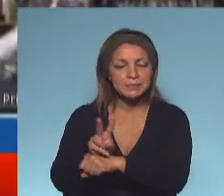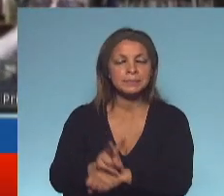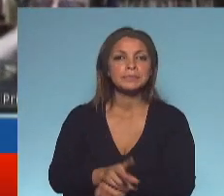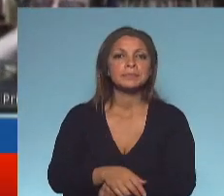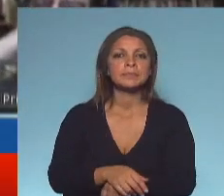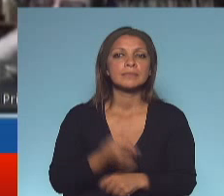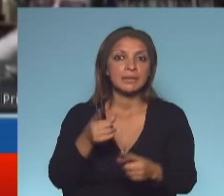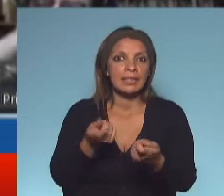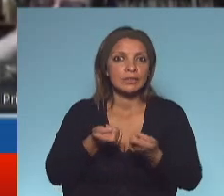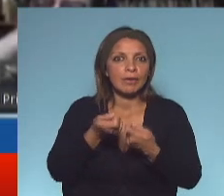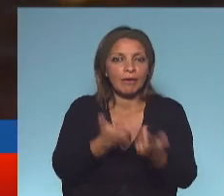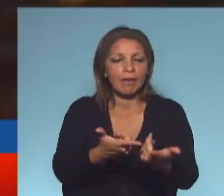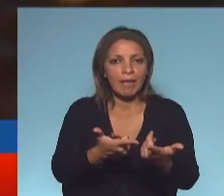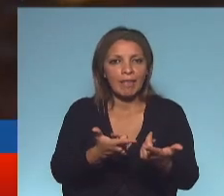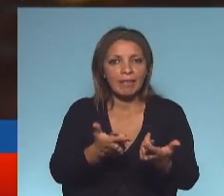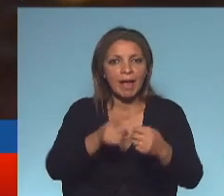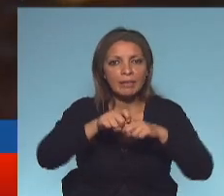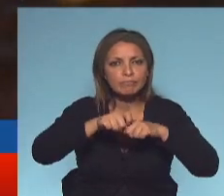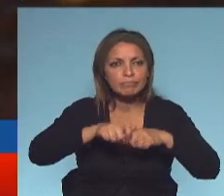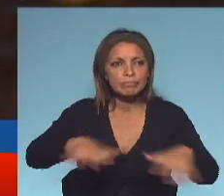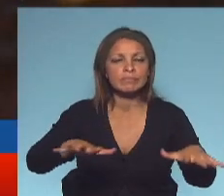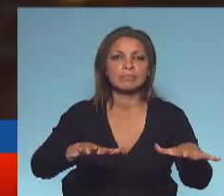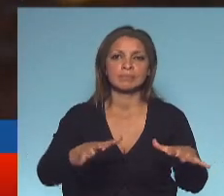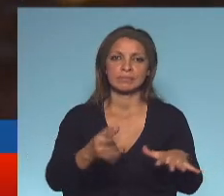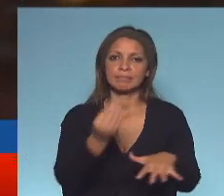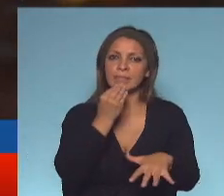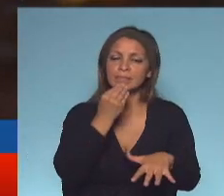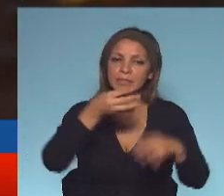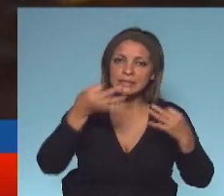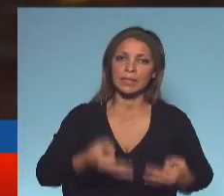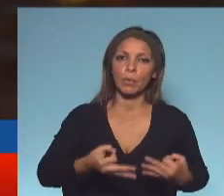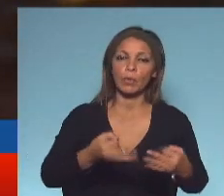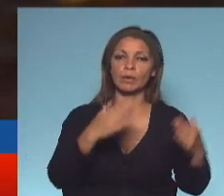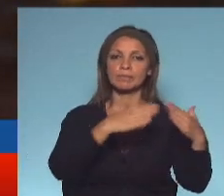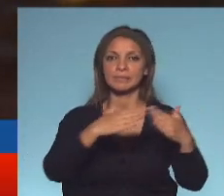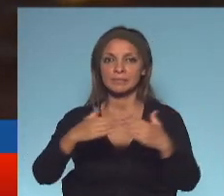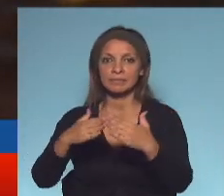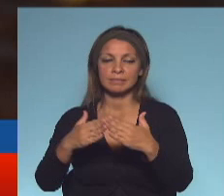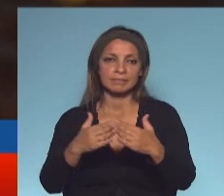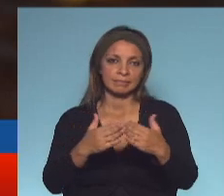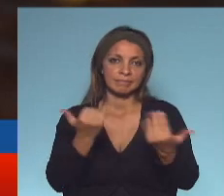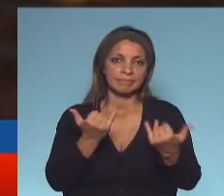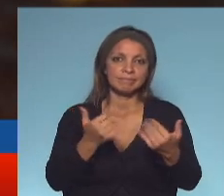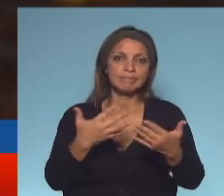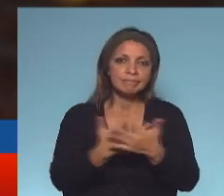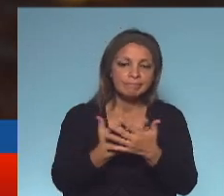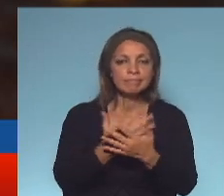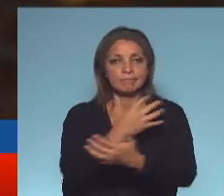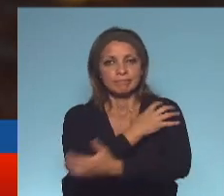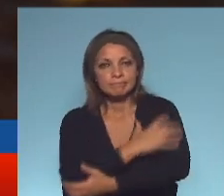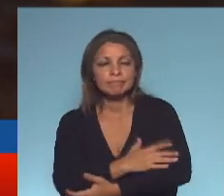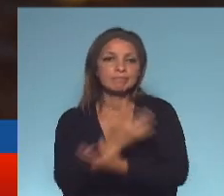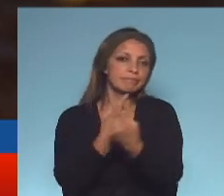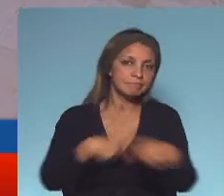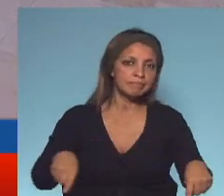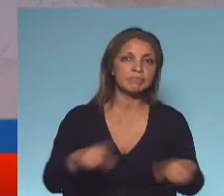tener un fuerte impacto para mejorar la seguridad alimentaria de los hogares en situación de vulnerabilidad y que también